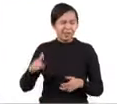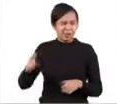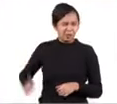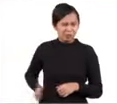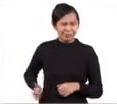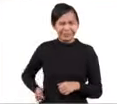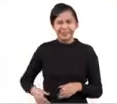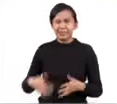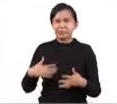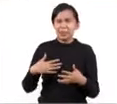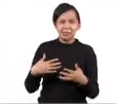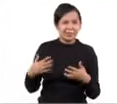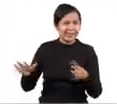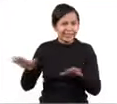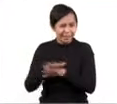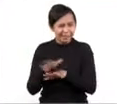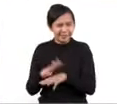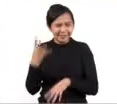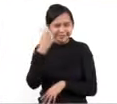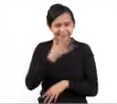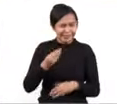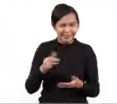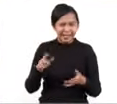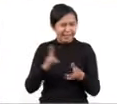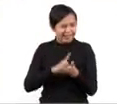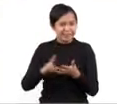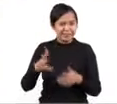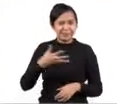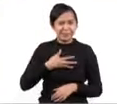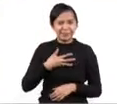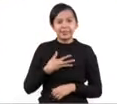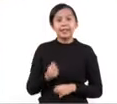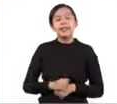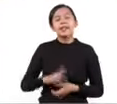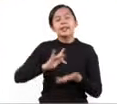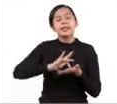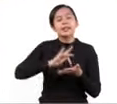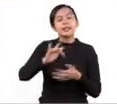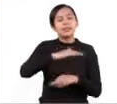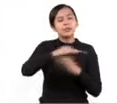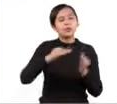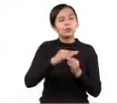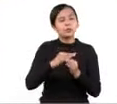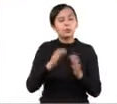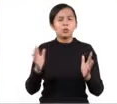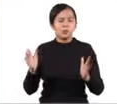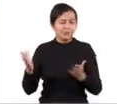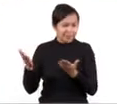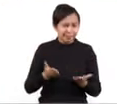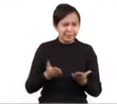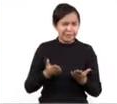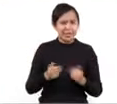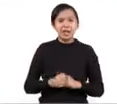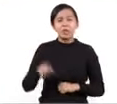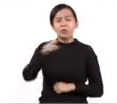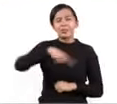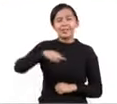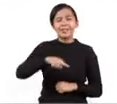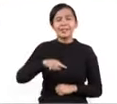de derechos, agradece su fina atención y gentil asistencia, deseando que sigan teniendo todas y todos